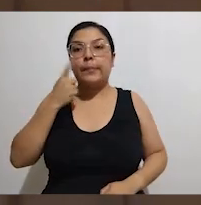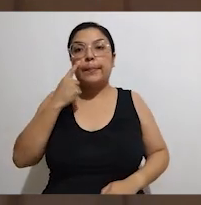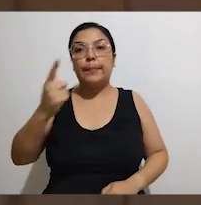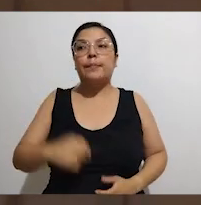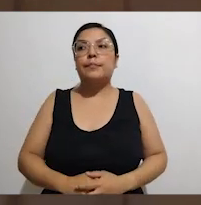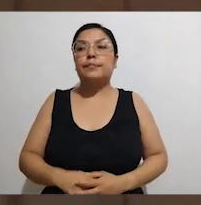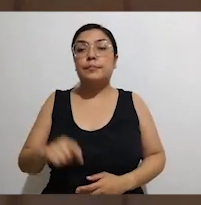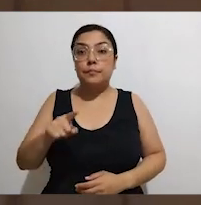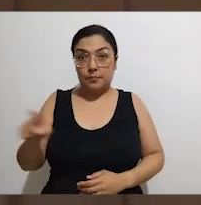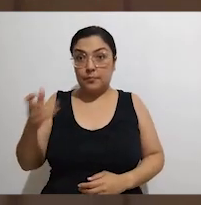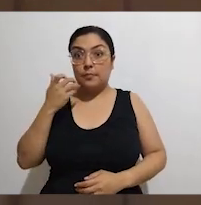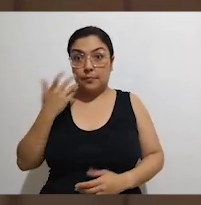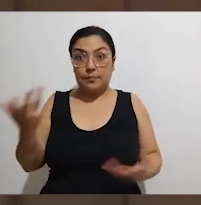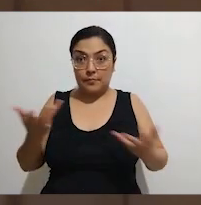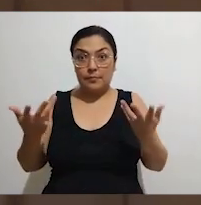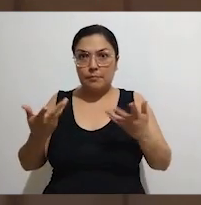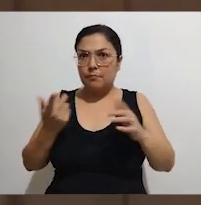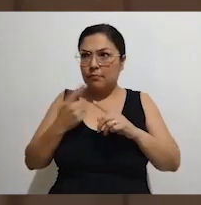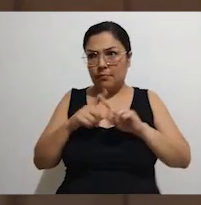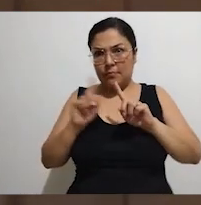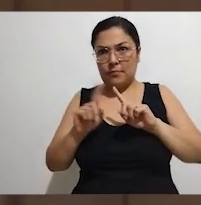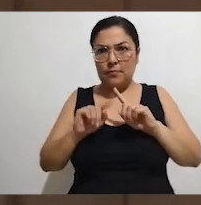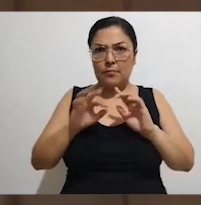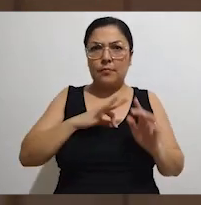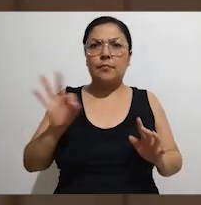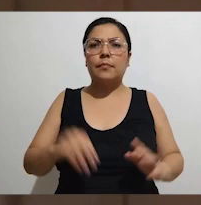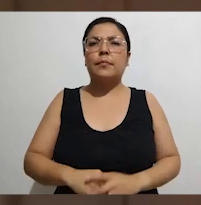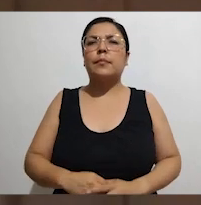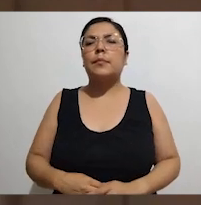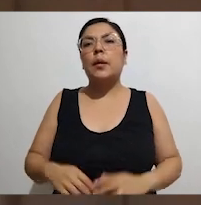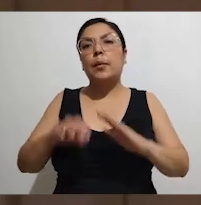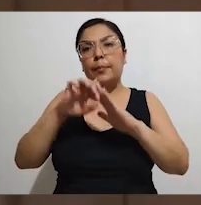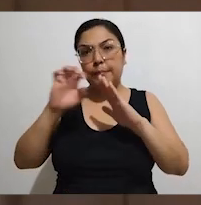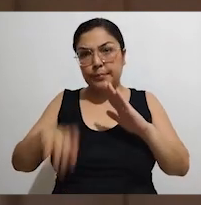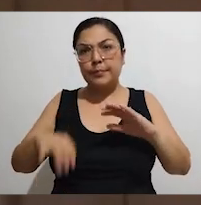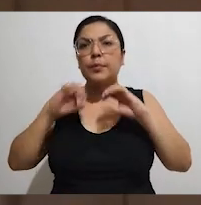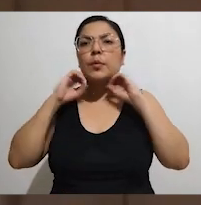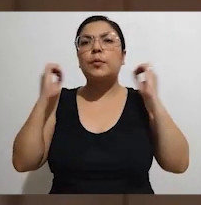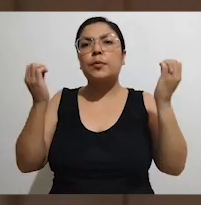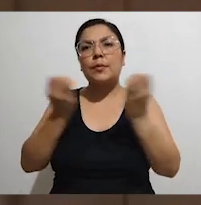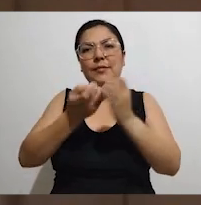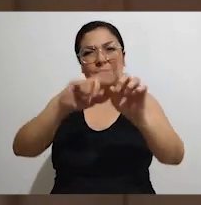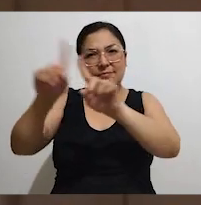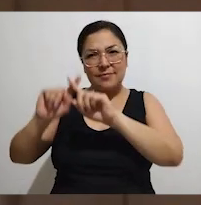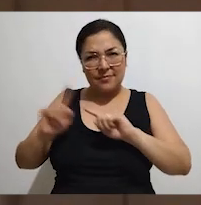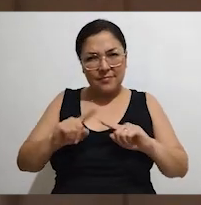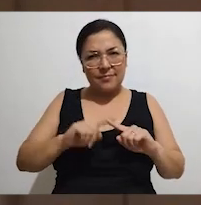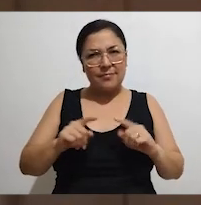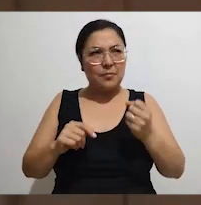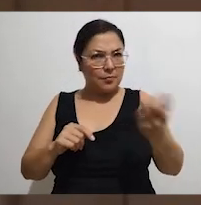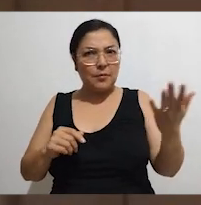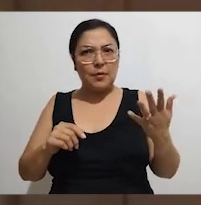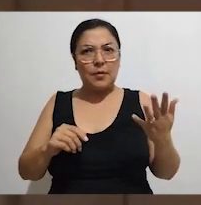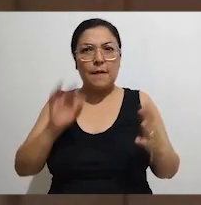desea desarrollar esa actividad. Y en ese sentido tuvimos personas, sobre todo de organismos públicos locales electorales, que llegaron desde días